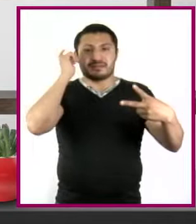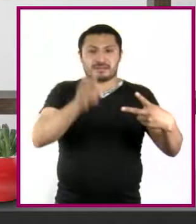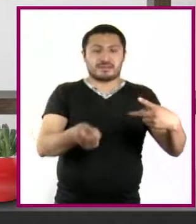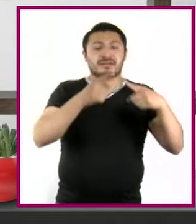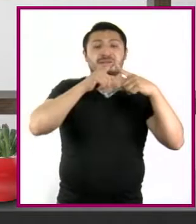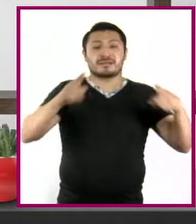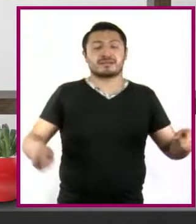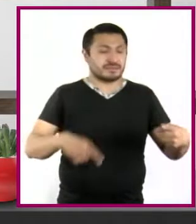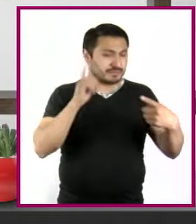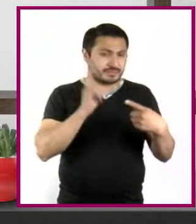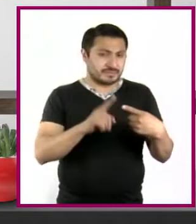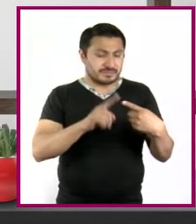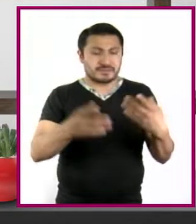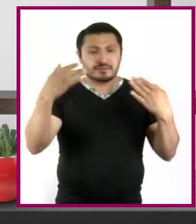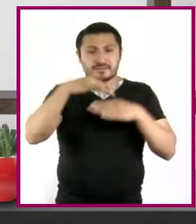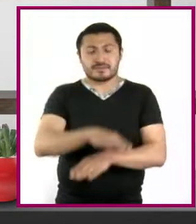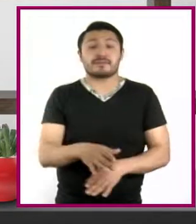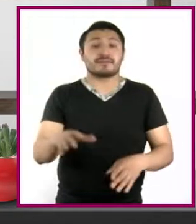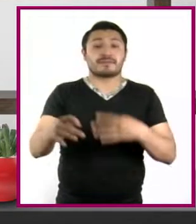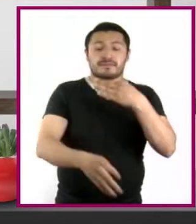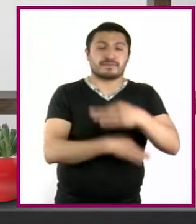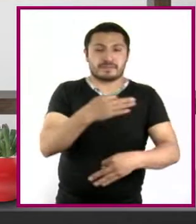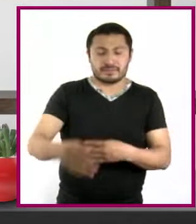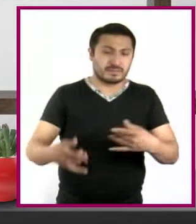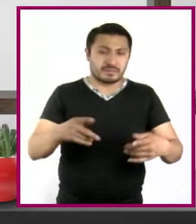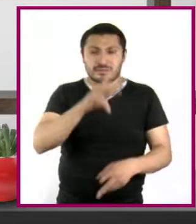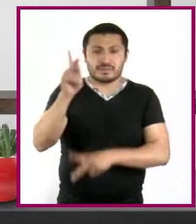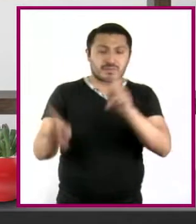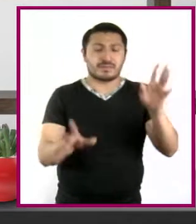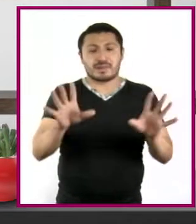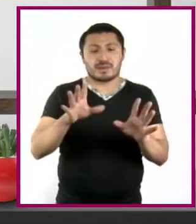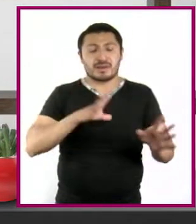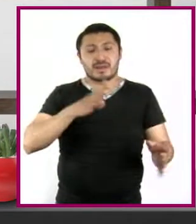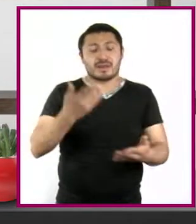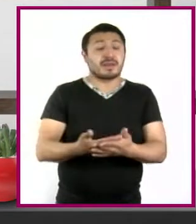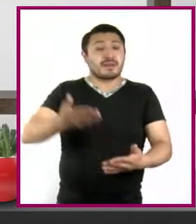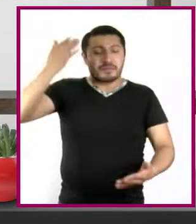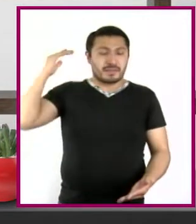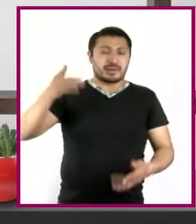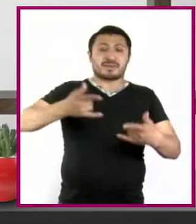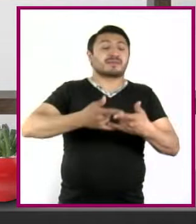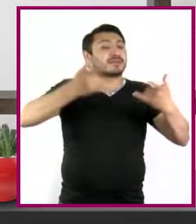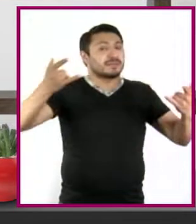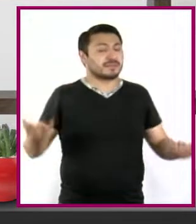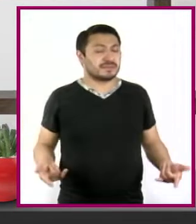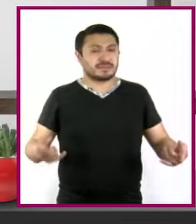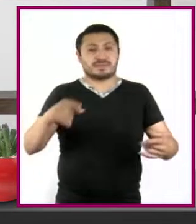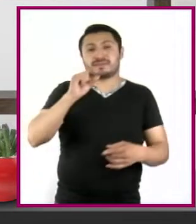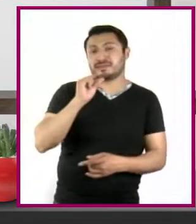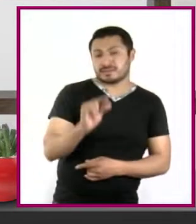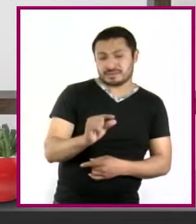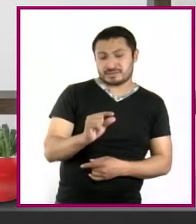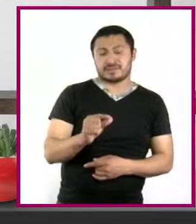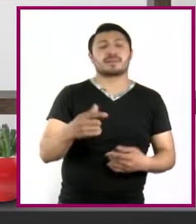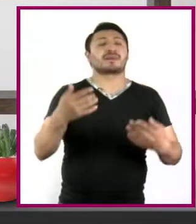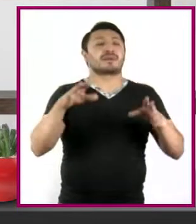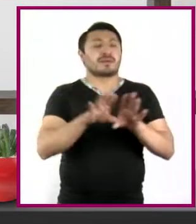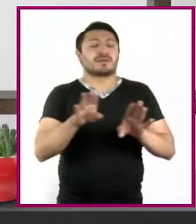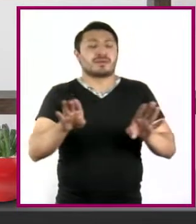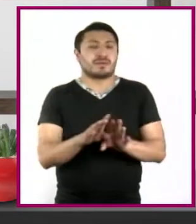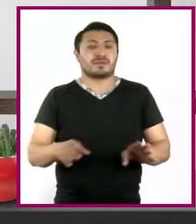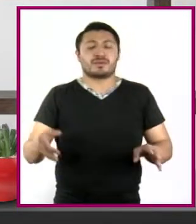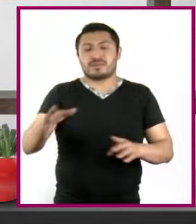distintos. El primero se refiere al hecho de que todo pueblo tiene un pasado, es decir, una historia con minúscula en el sentido de un conjunto